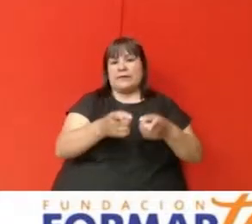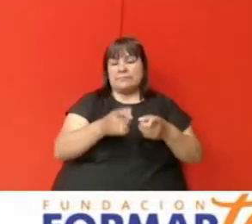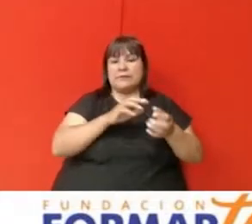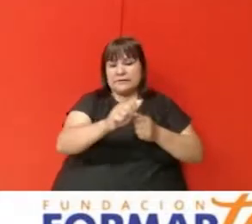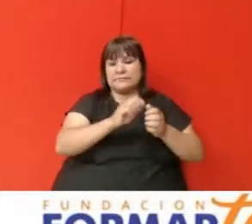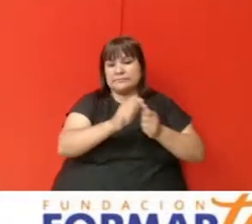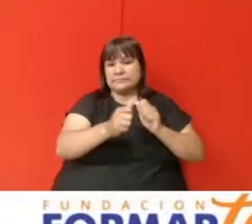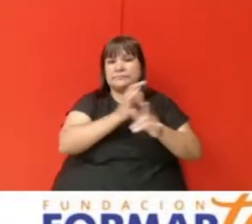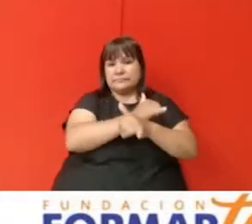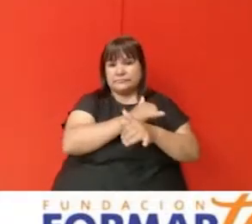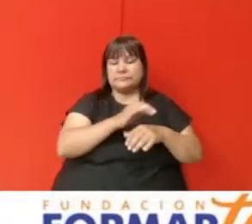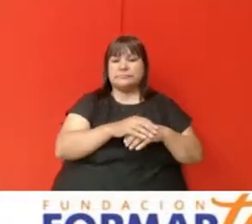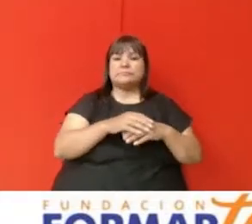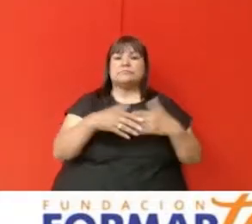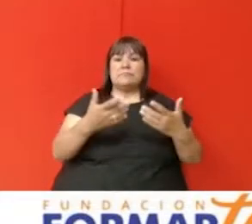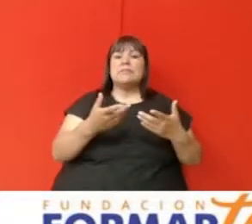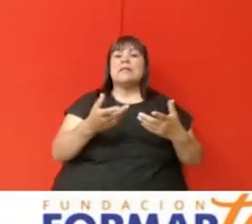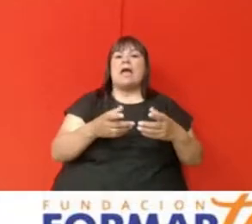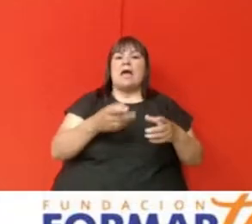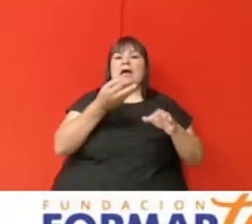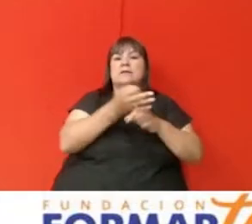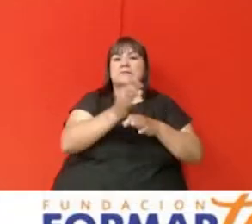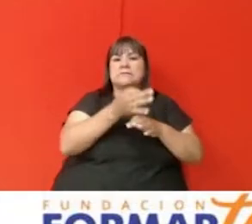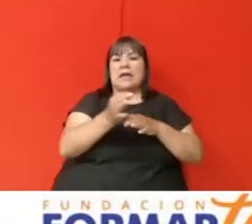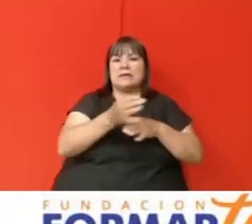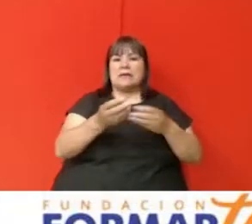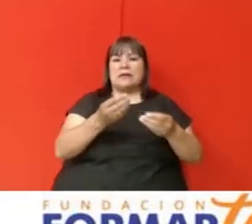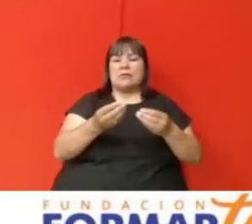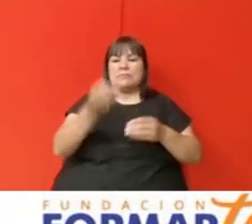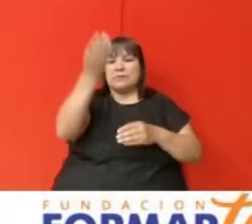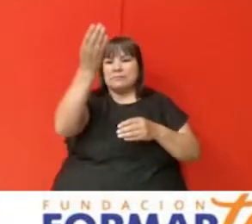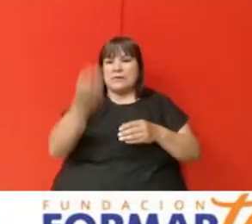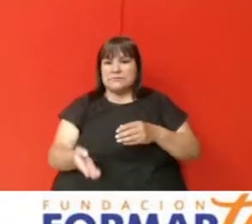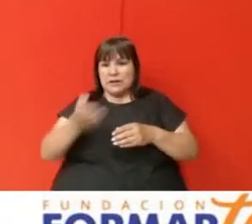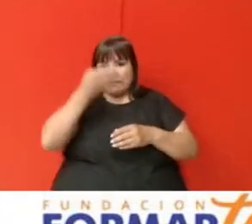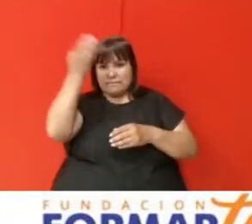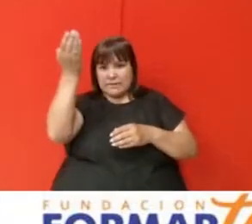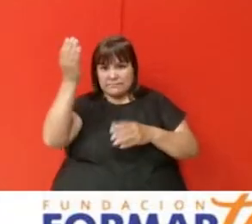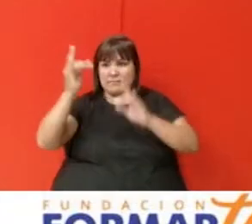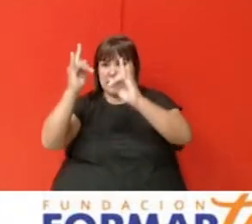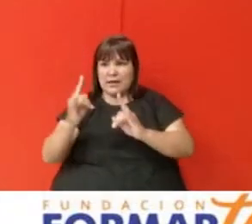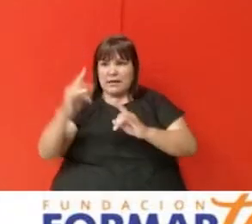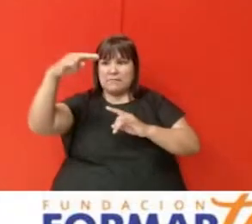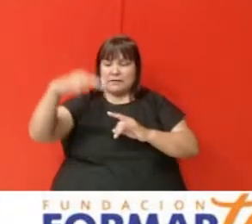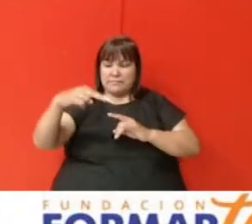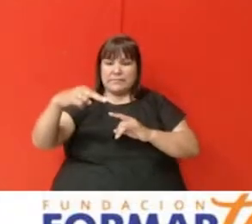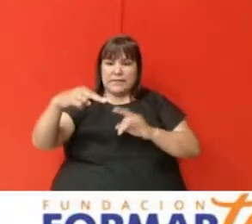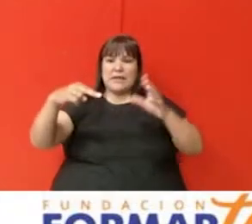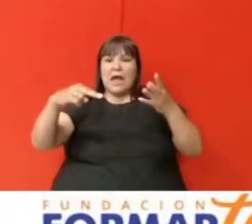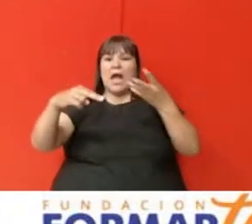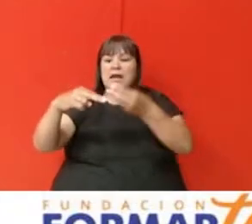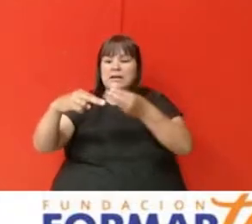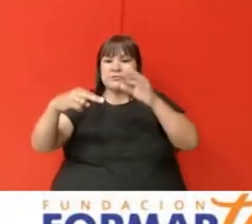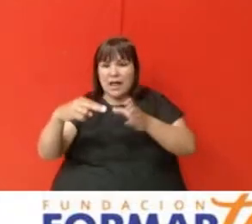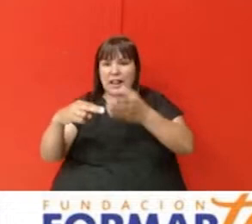puedan aprender a movilizar un paciente en forma segura, cosa que a veces uno no lo sabe. Disminuir, por supuesto, los